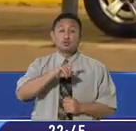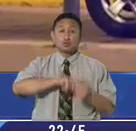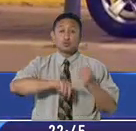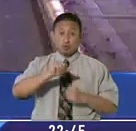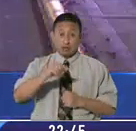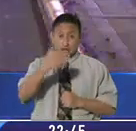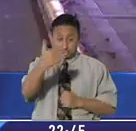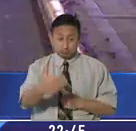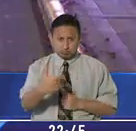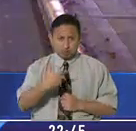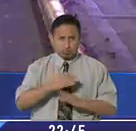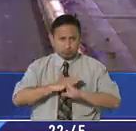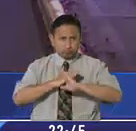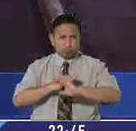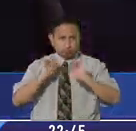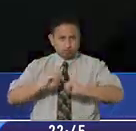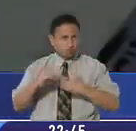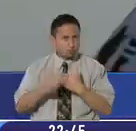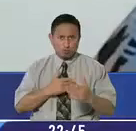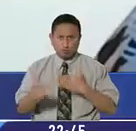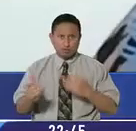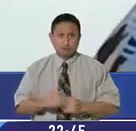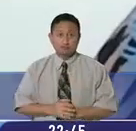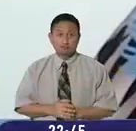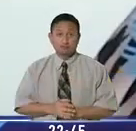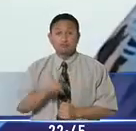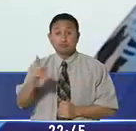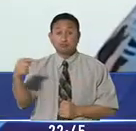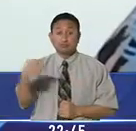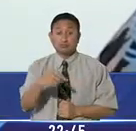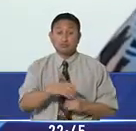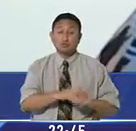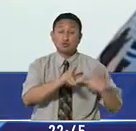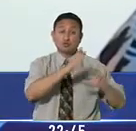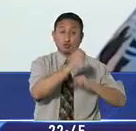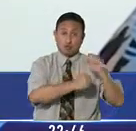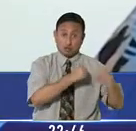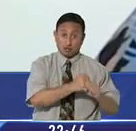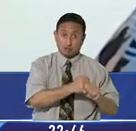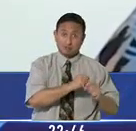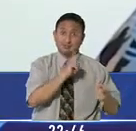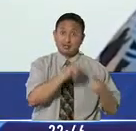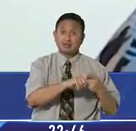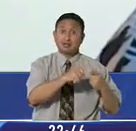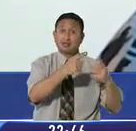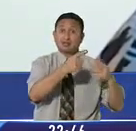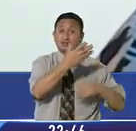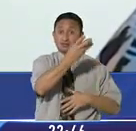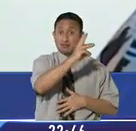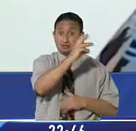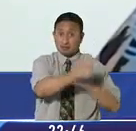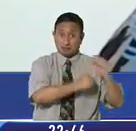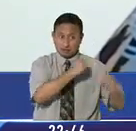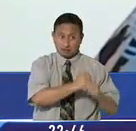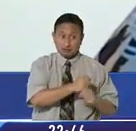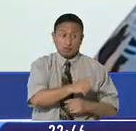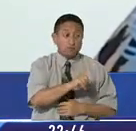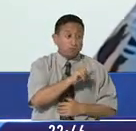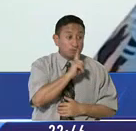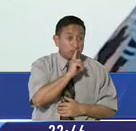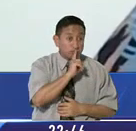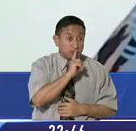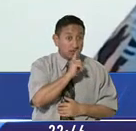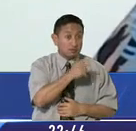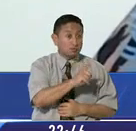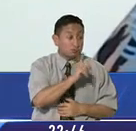hermana menor a cualquier precio. Porque él la tenía amenazada de los 8 años hasta los 16 años, que no hable, porque si